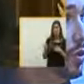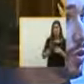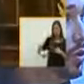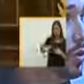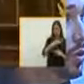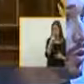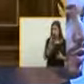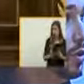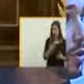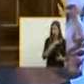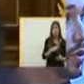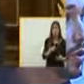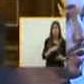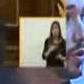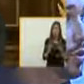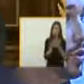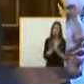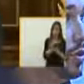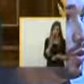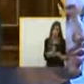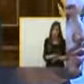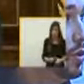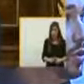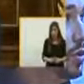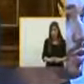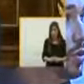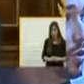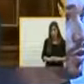60 que creen conflictivas. Un documento de 27 páginas que no incluye